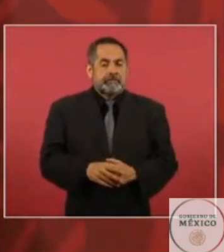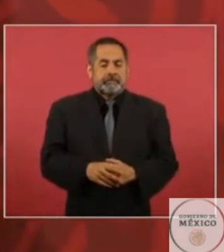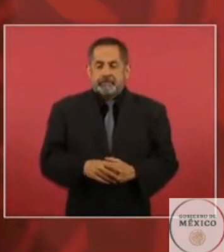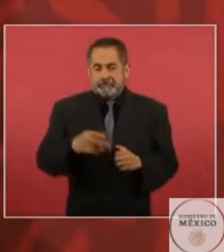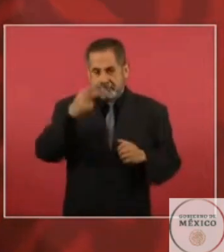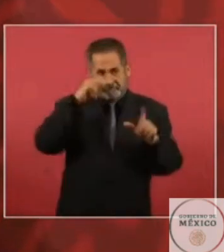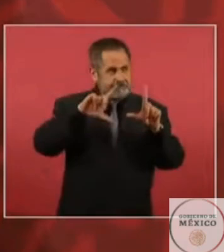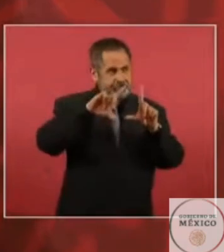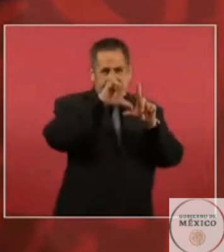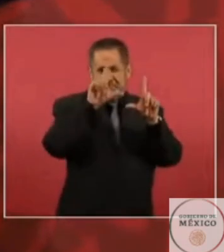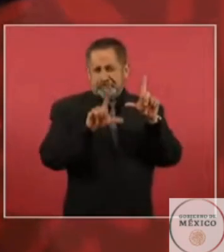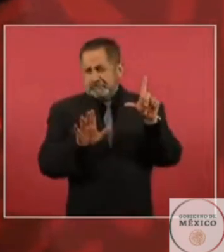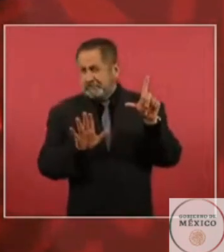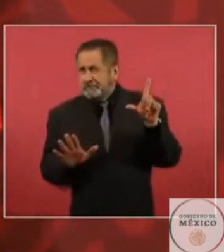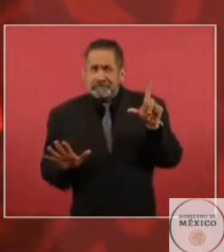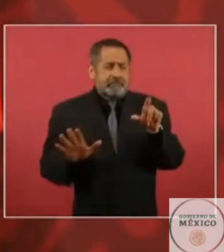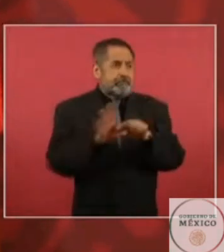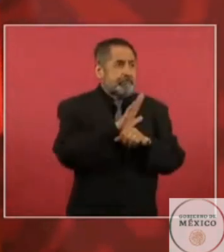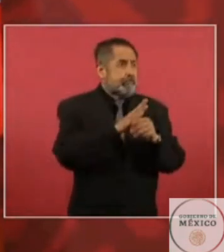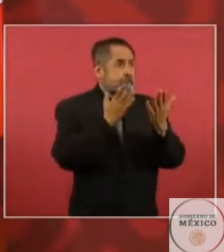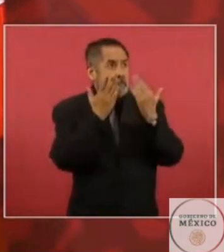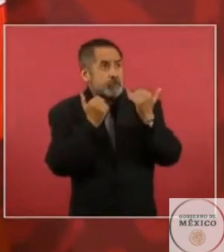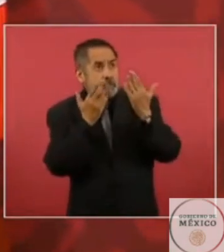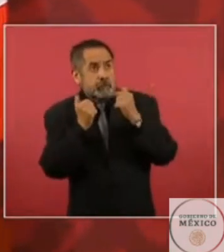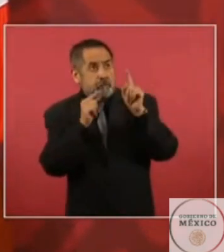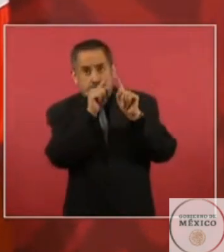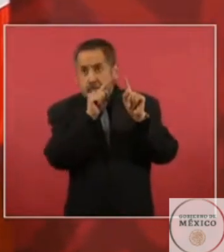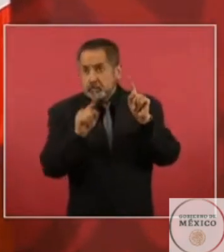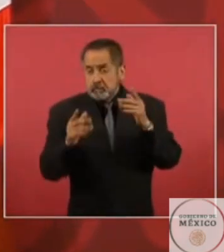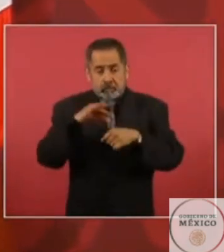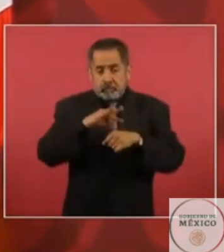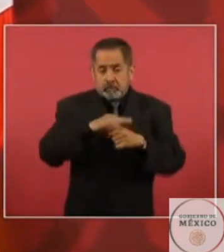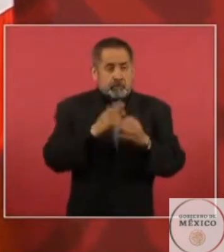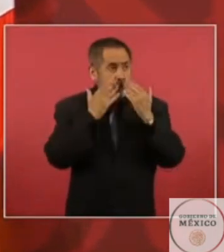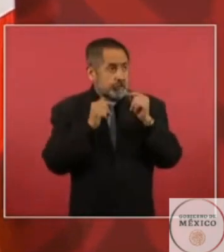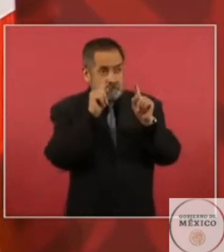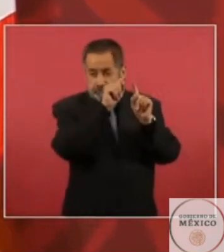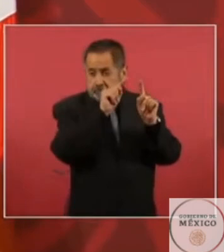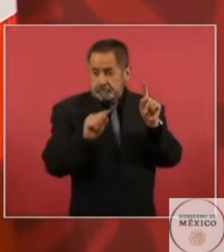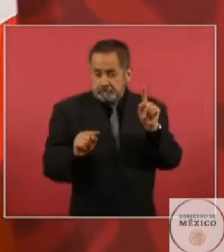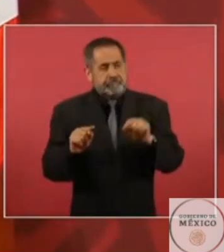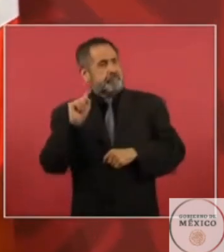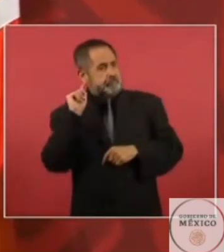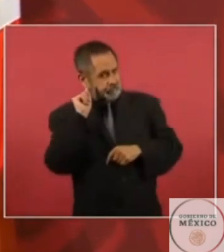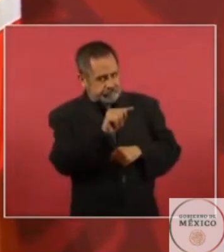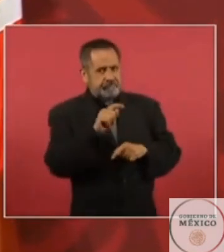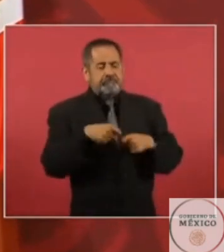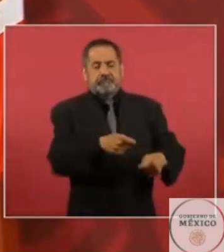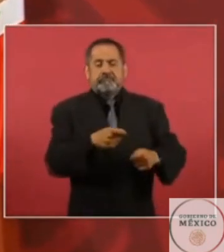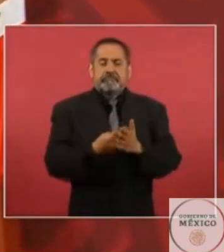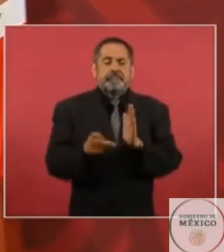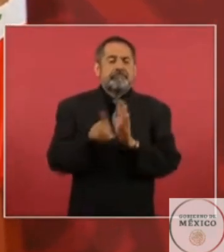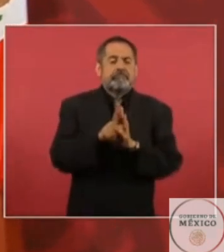una campaña en contra de este gobierno por la contratación de 500 médicos cubanos. Que dicen que los